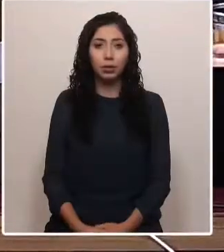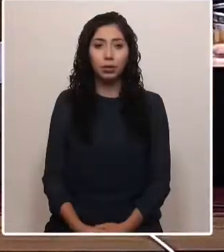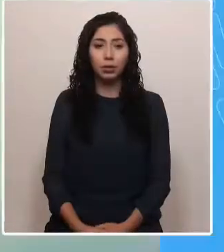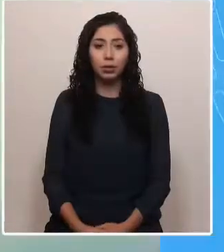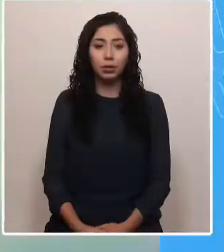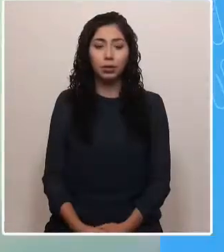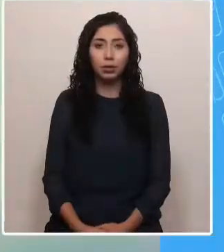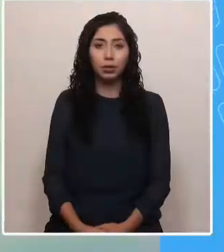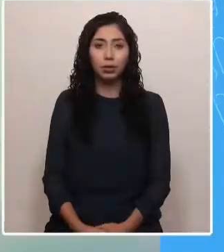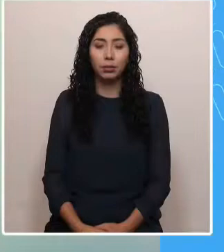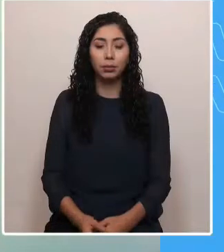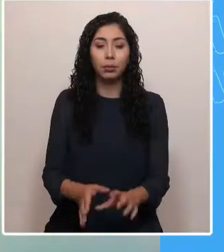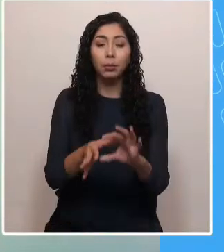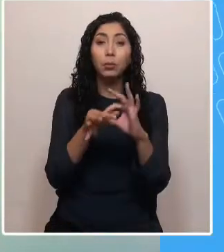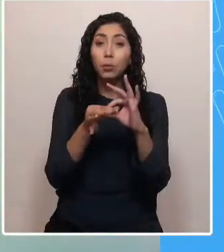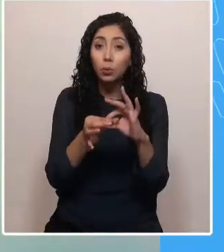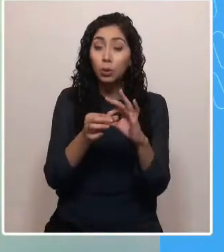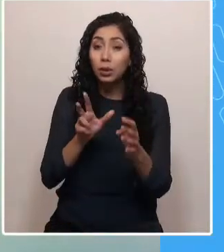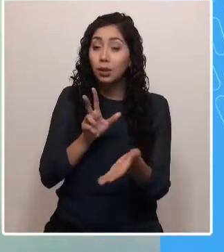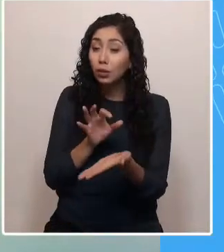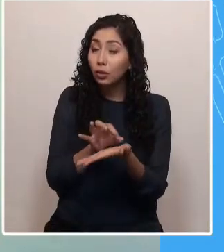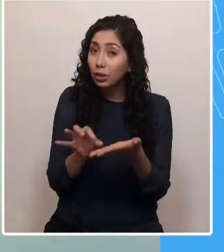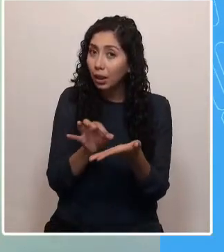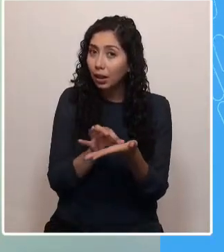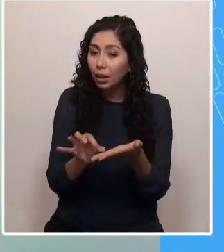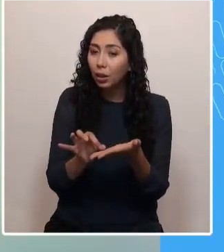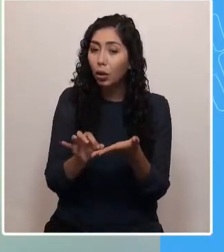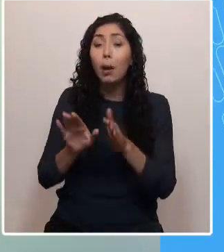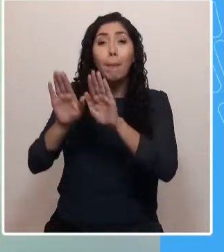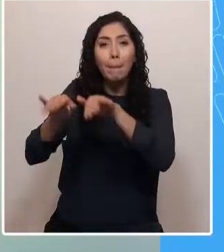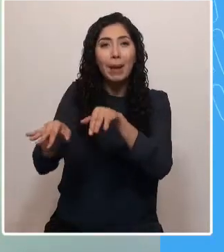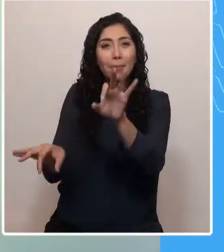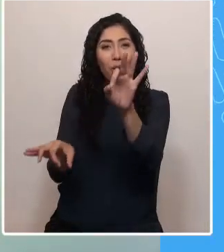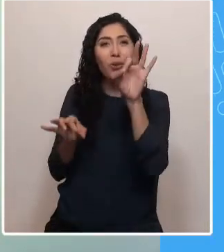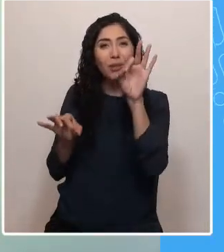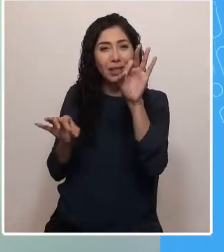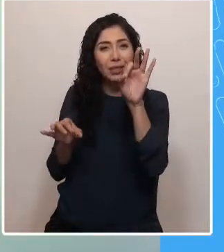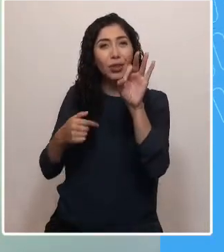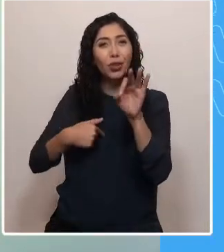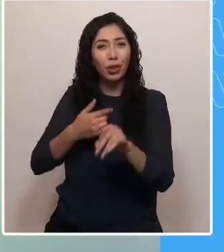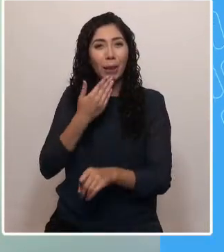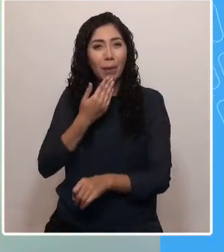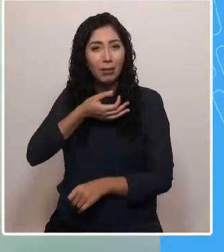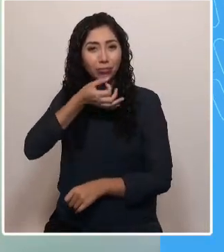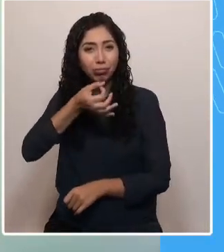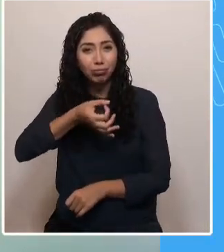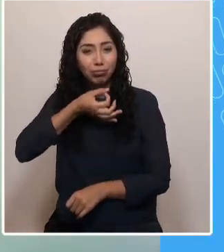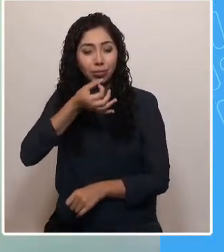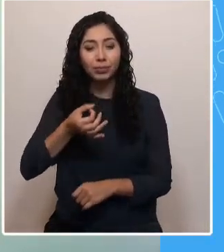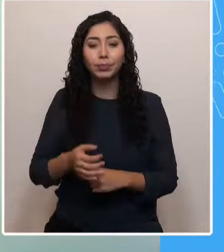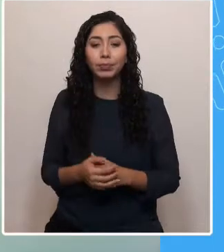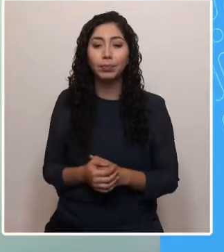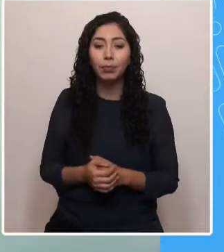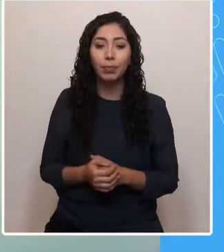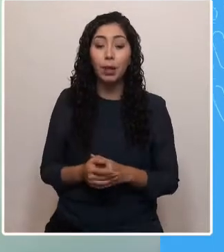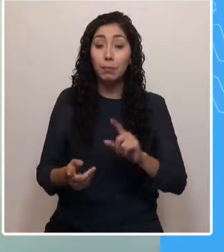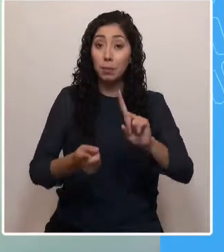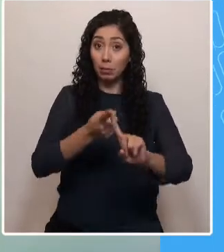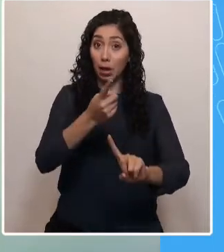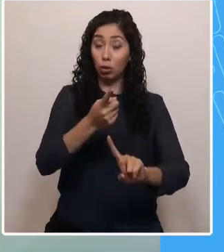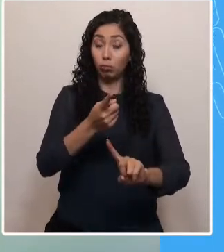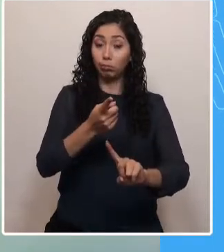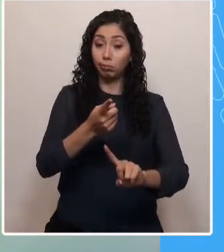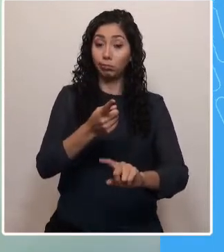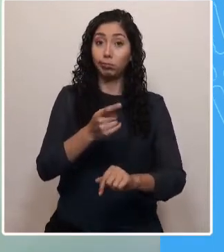Muchas gracias, señor secretario. Me quería referir al mismo oficio que se refirió la convencional Montealegre. En primer lugar, bueno,